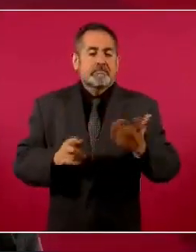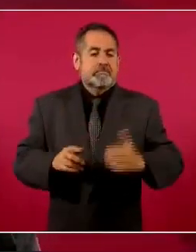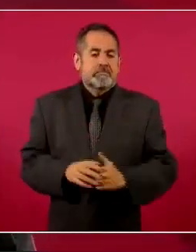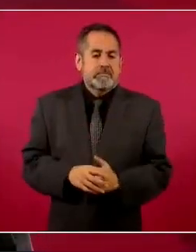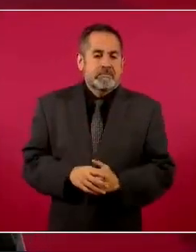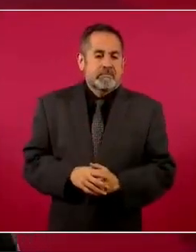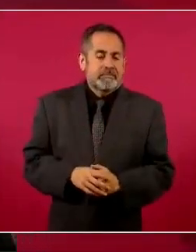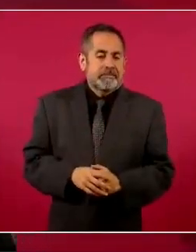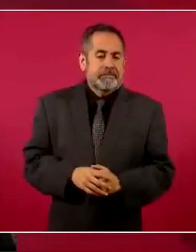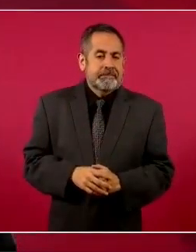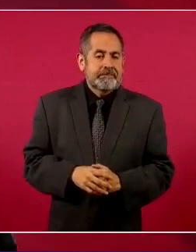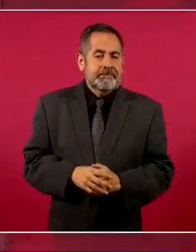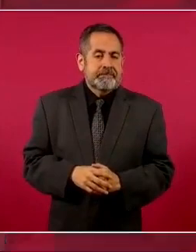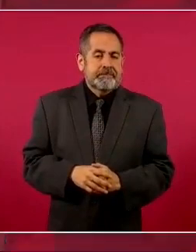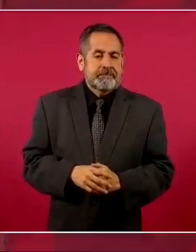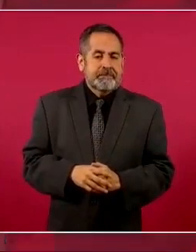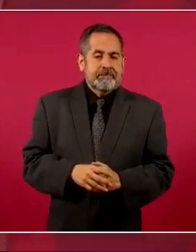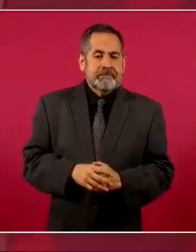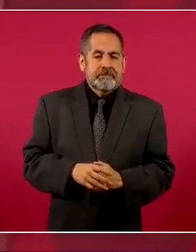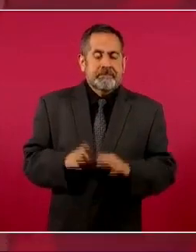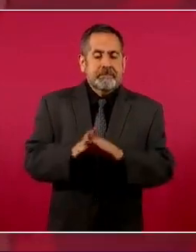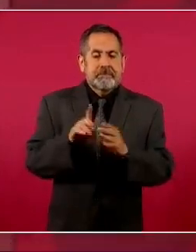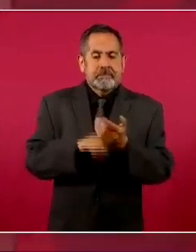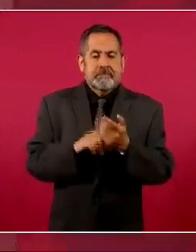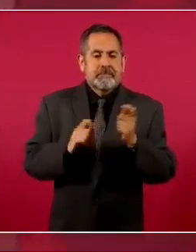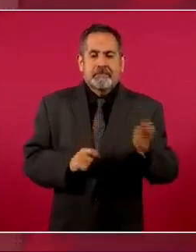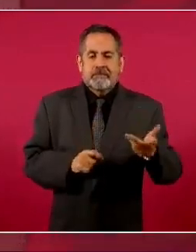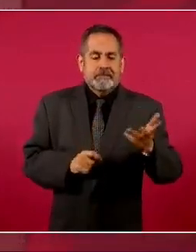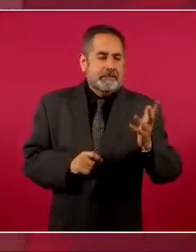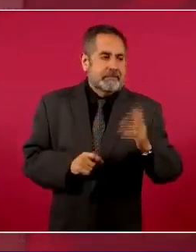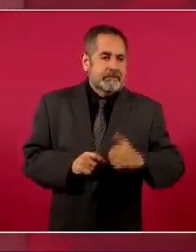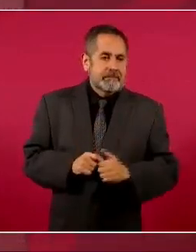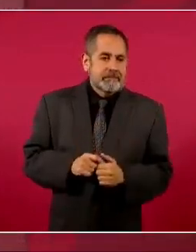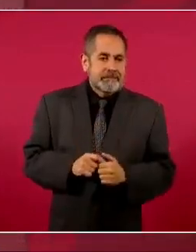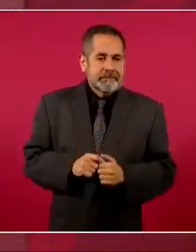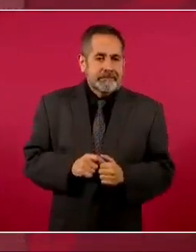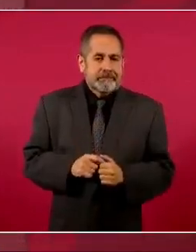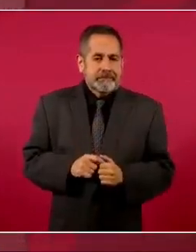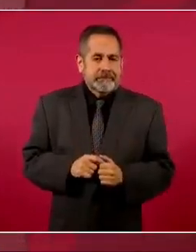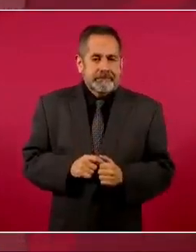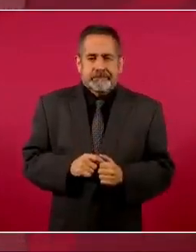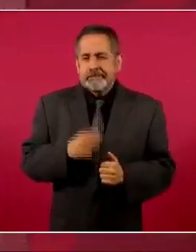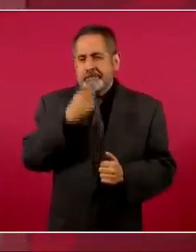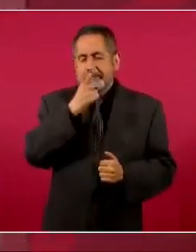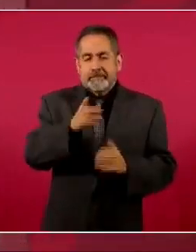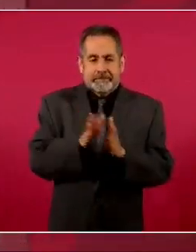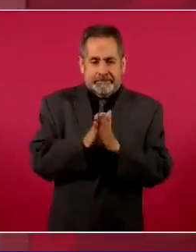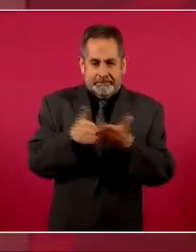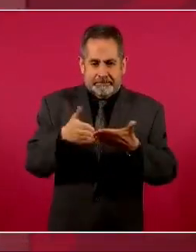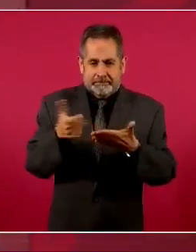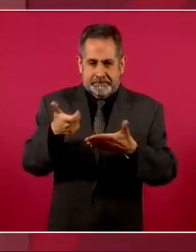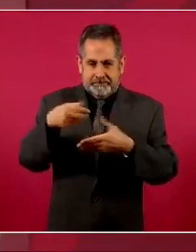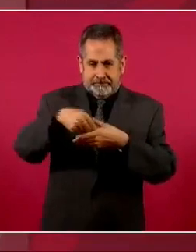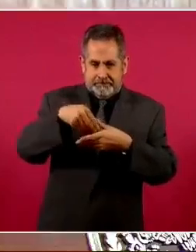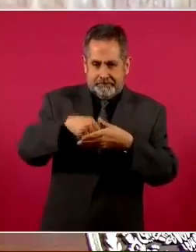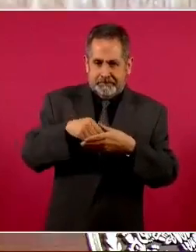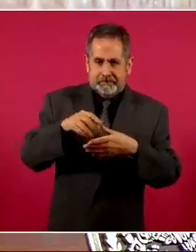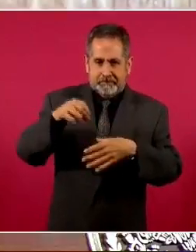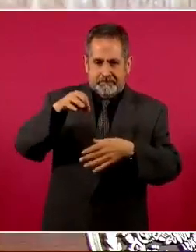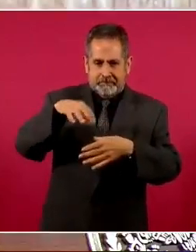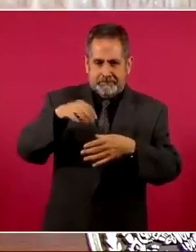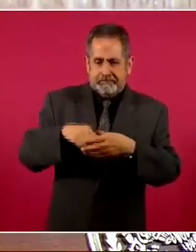Ponían monederos o carteras en distintos lugares,